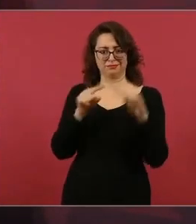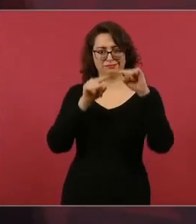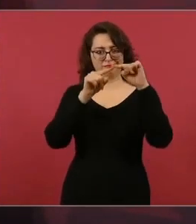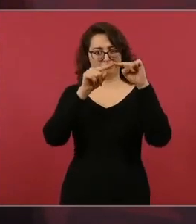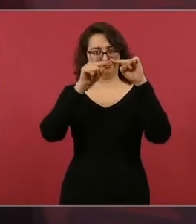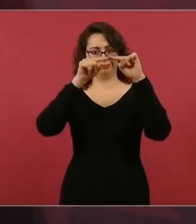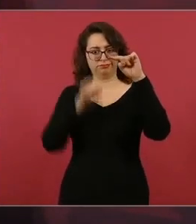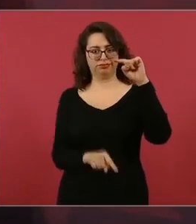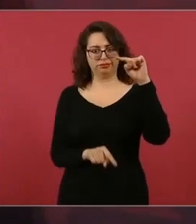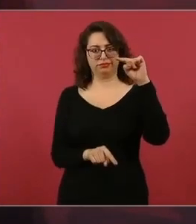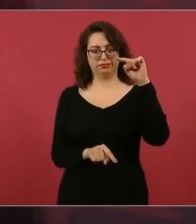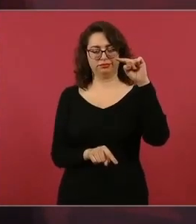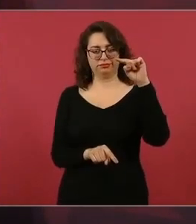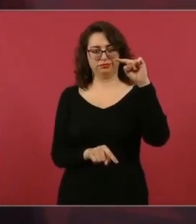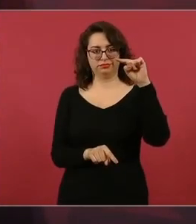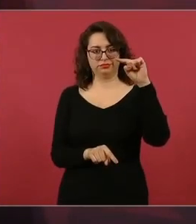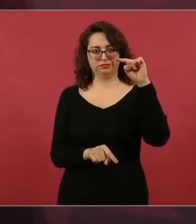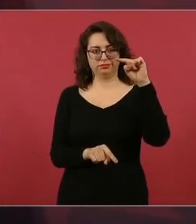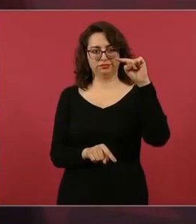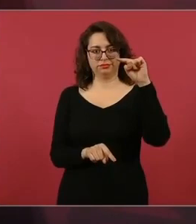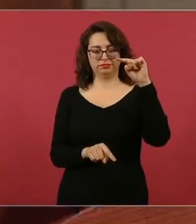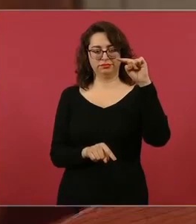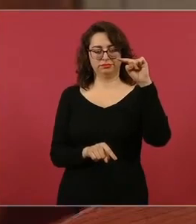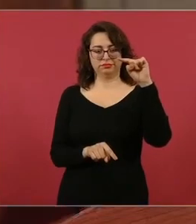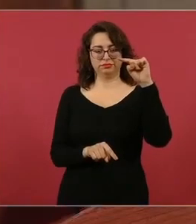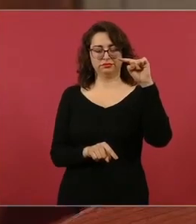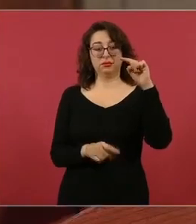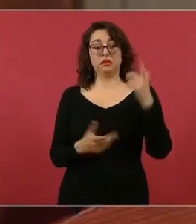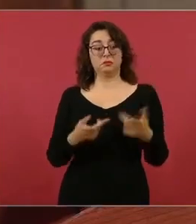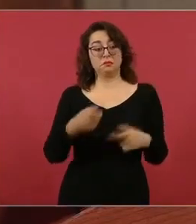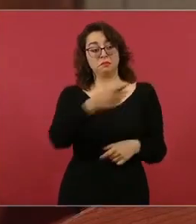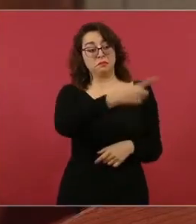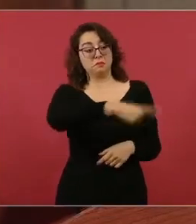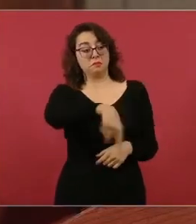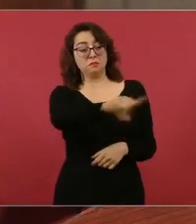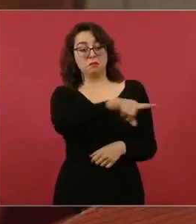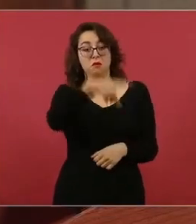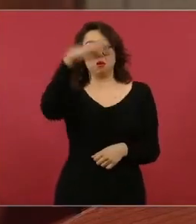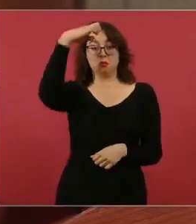sino una L, que nos íbamos a quedar abajo